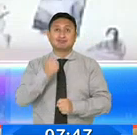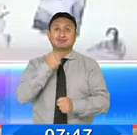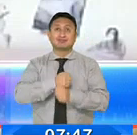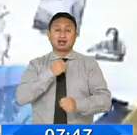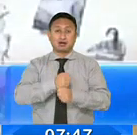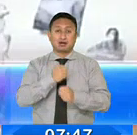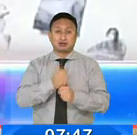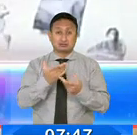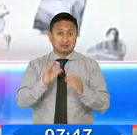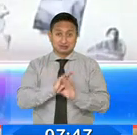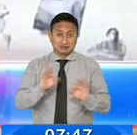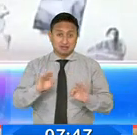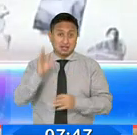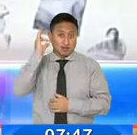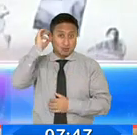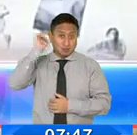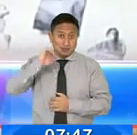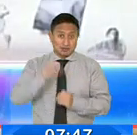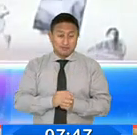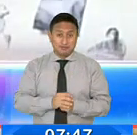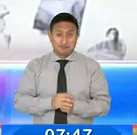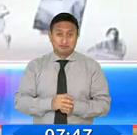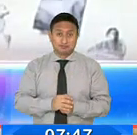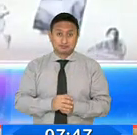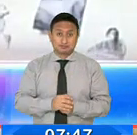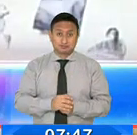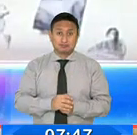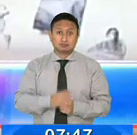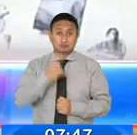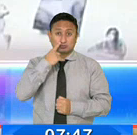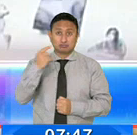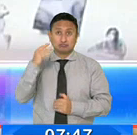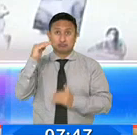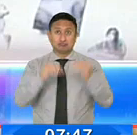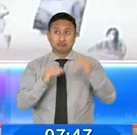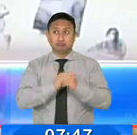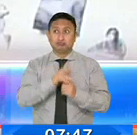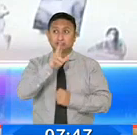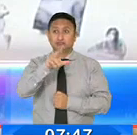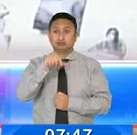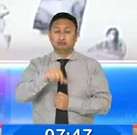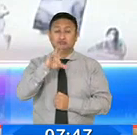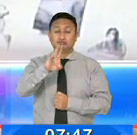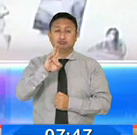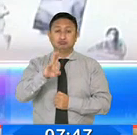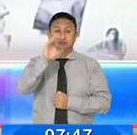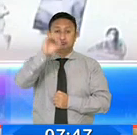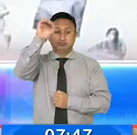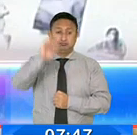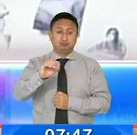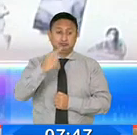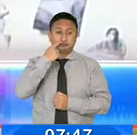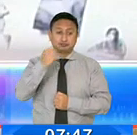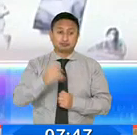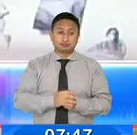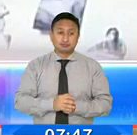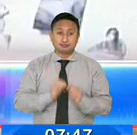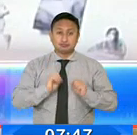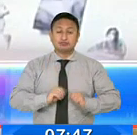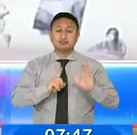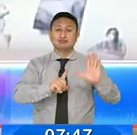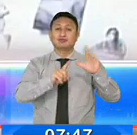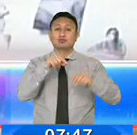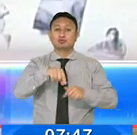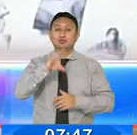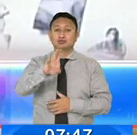se duplica con relación de los hombres. Estamos hablando de un 3,7% para hombres y un